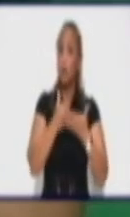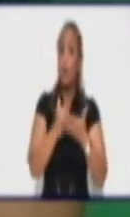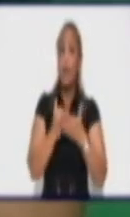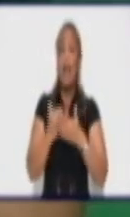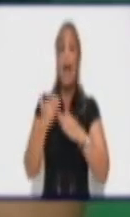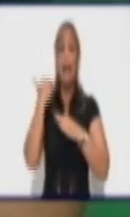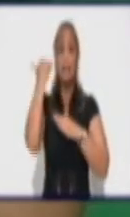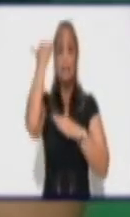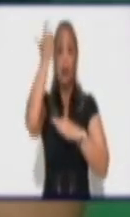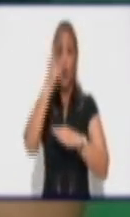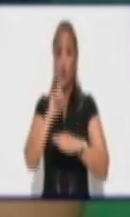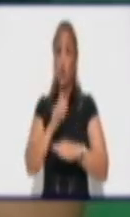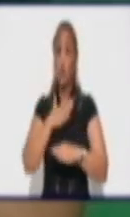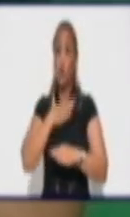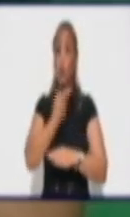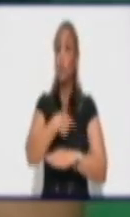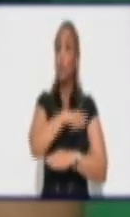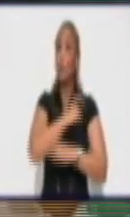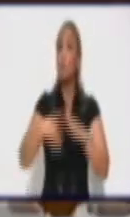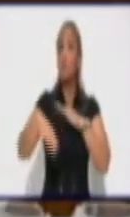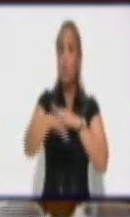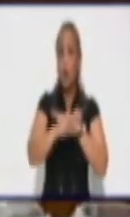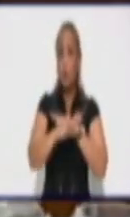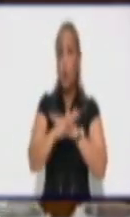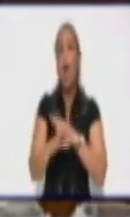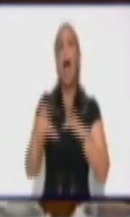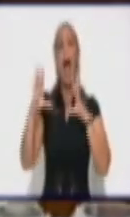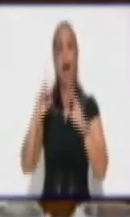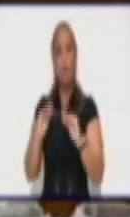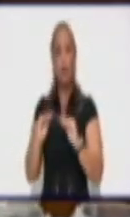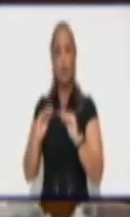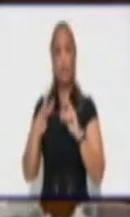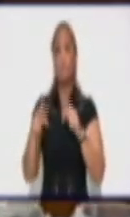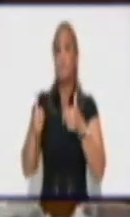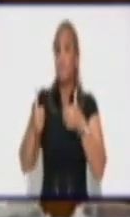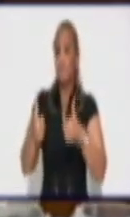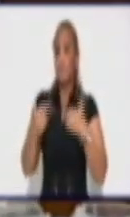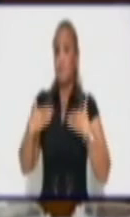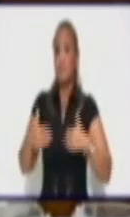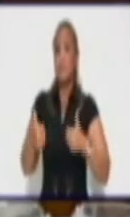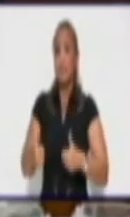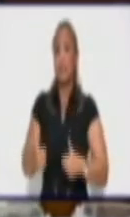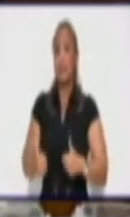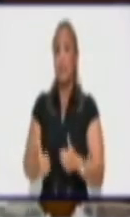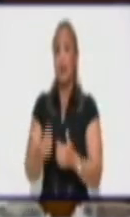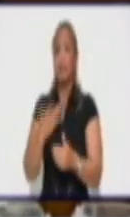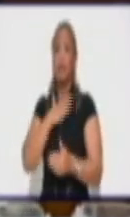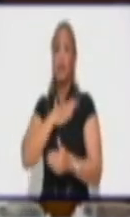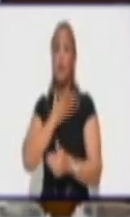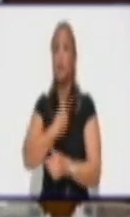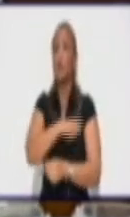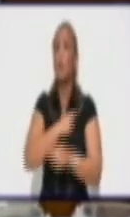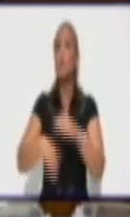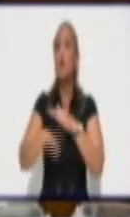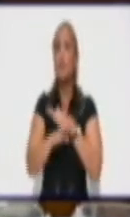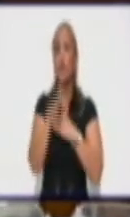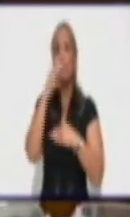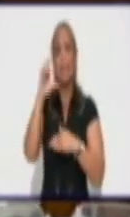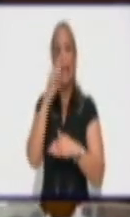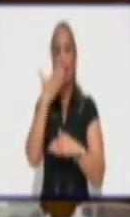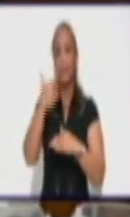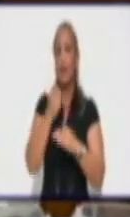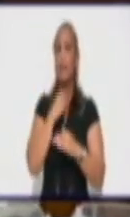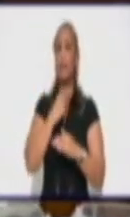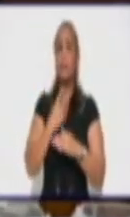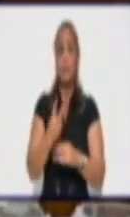pueblo cuando hablo de desarrollo hablo de bienestar de nuestro pueblo de solución de problemas de calidad de vida